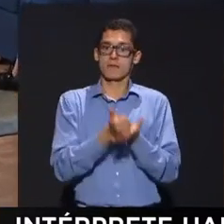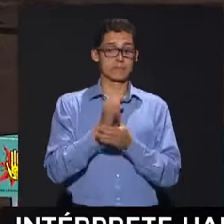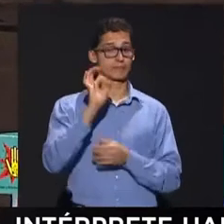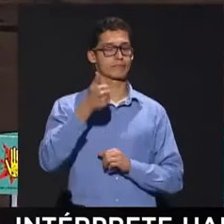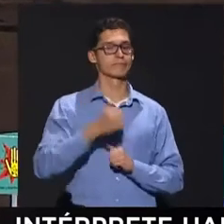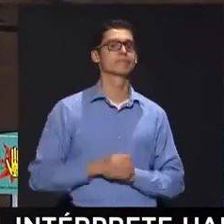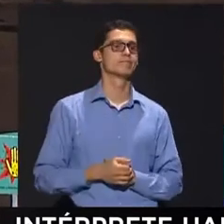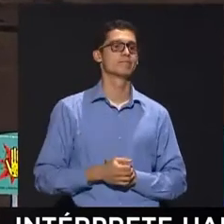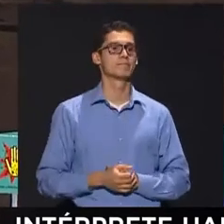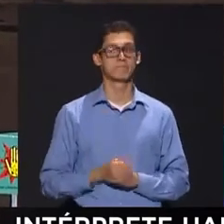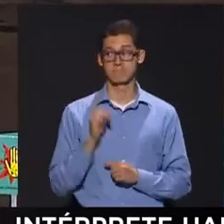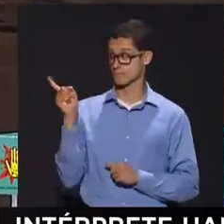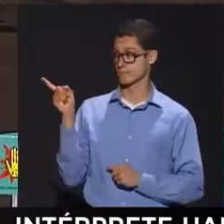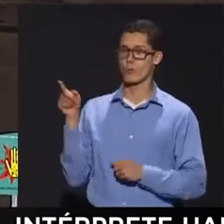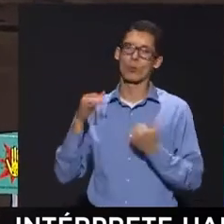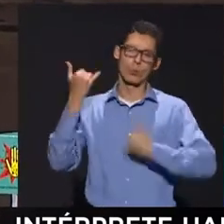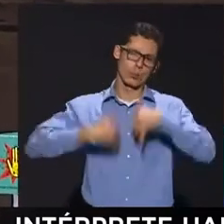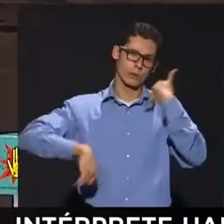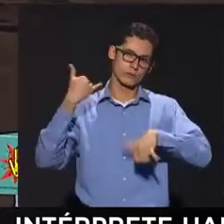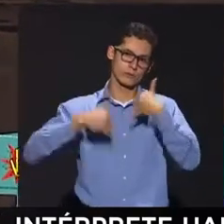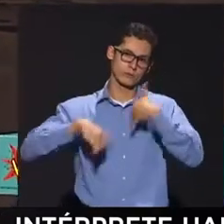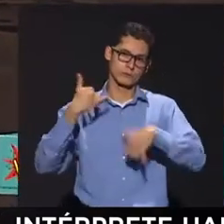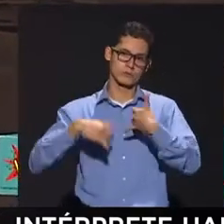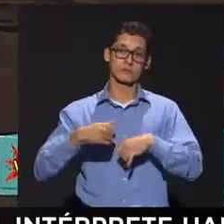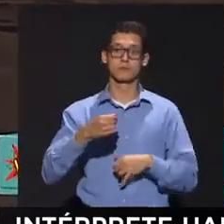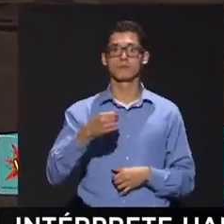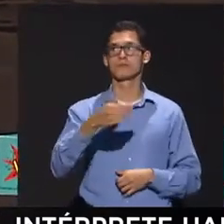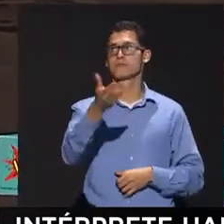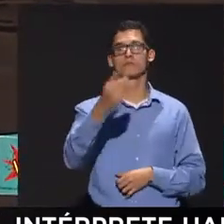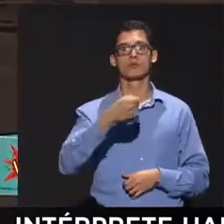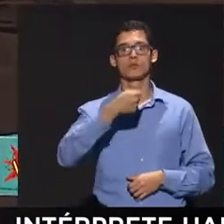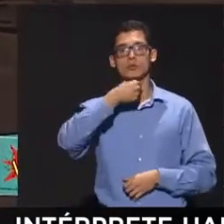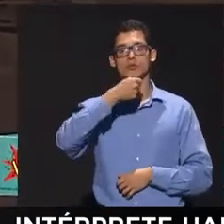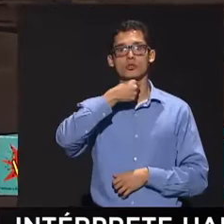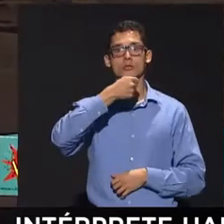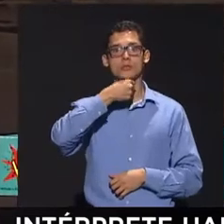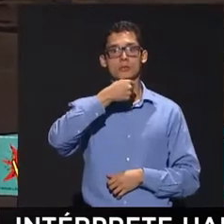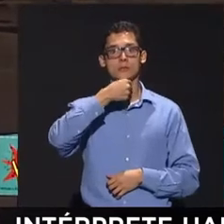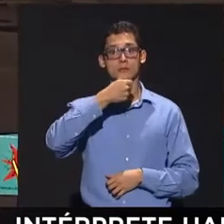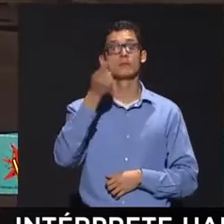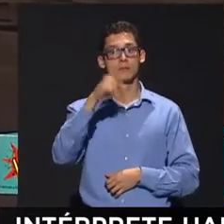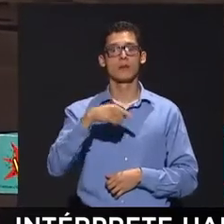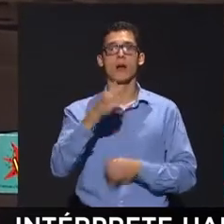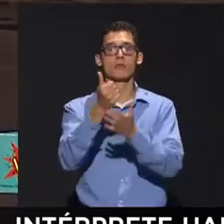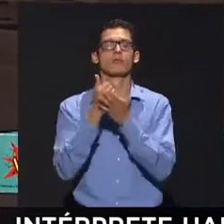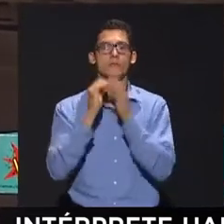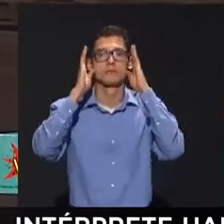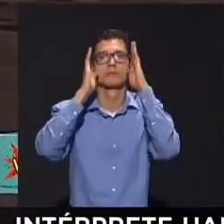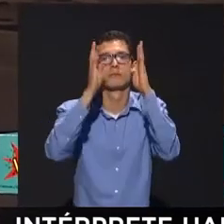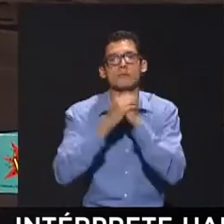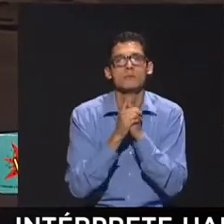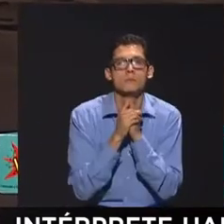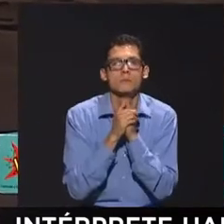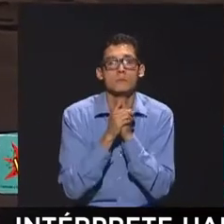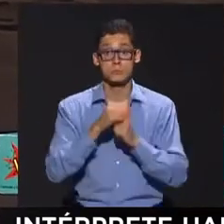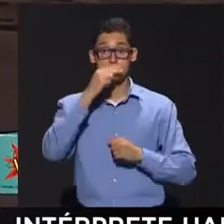la inteligencia, la lectura, escuchar noticias. ¿Qué nos dice el presidente? ¿Qué nos dice el alcalde? A nosotros, eso que me compete a mí